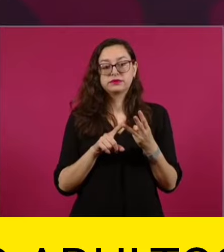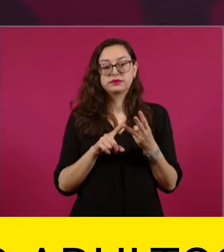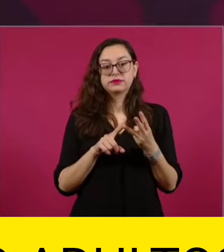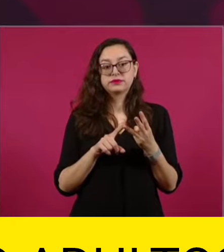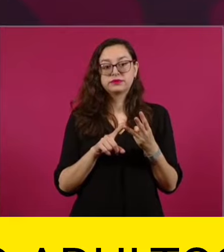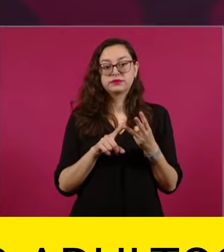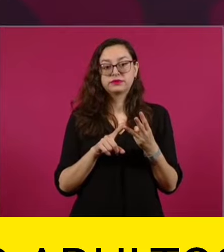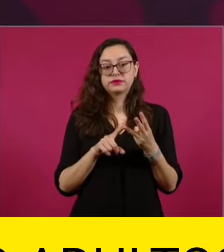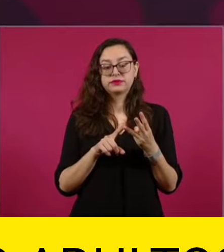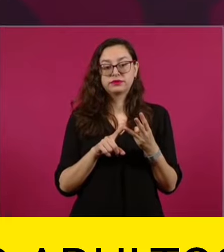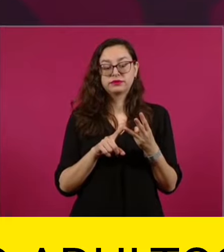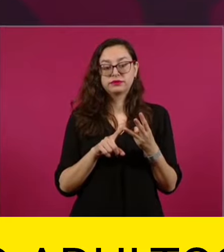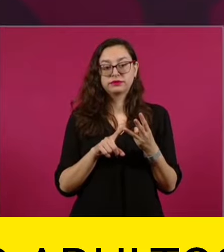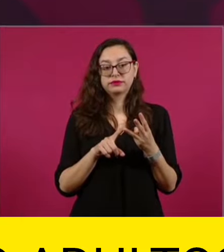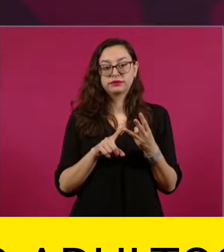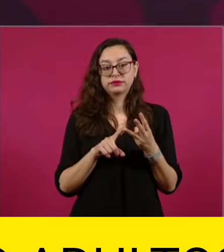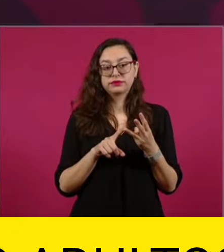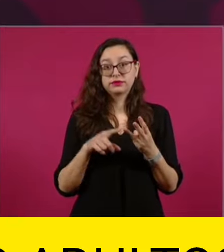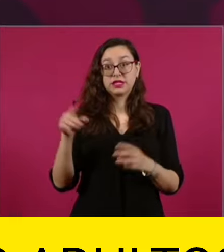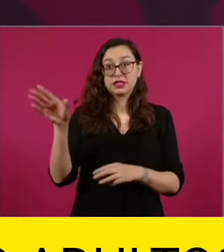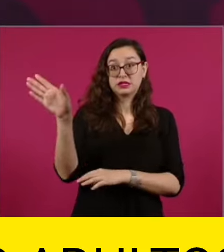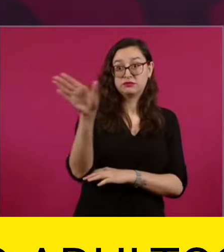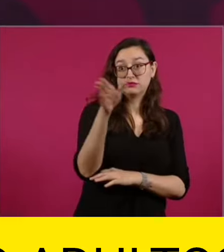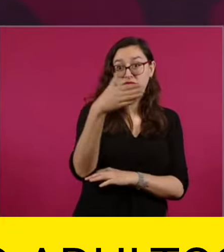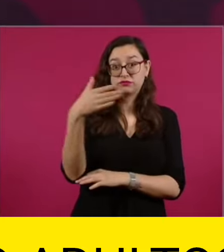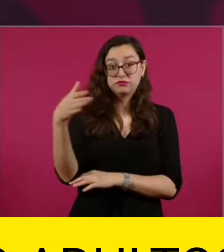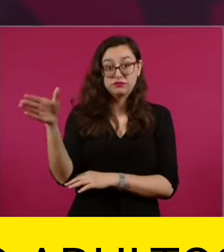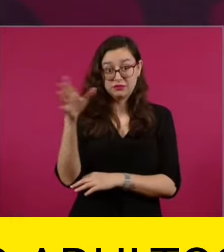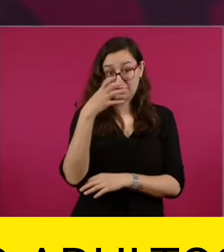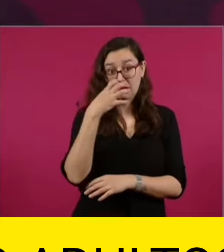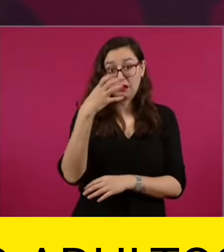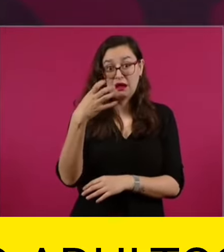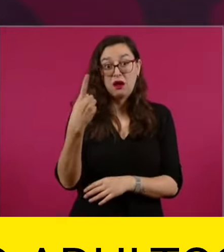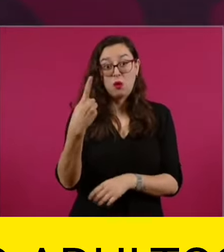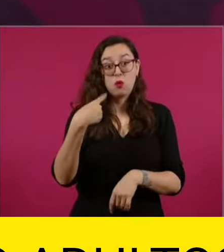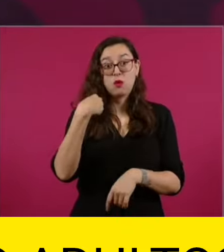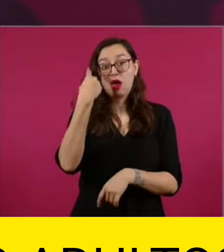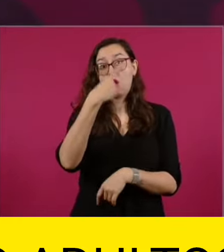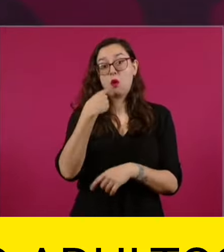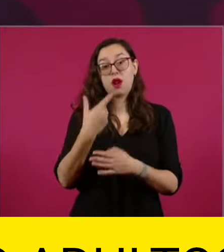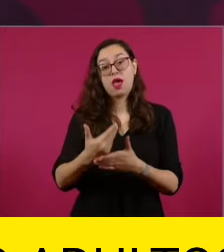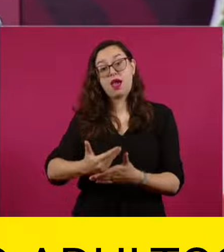una hora antes del grito, la banda